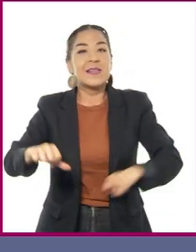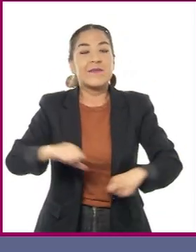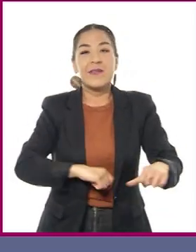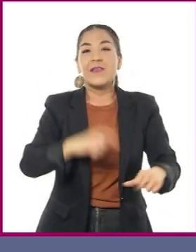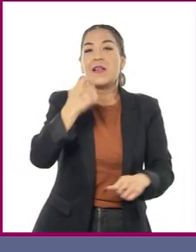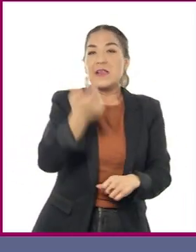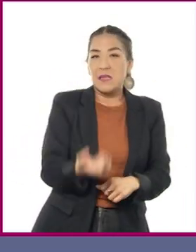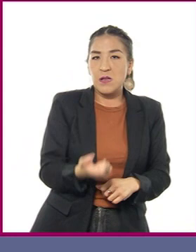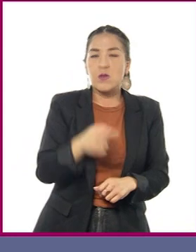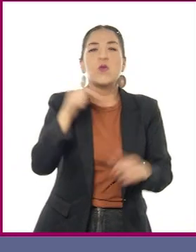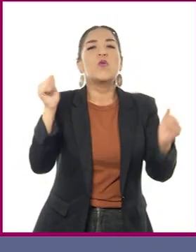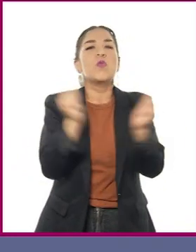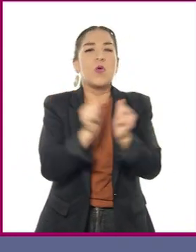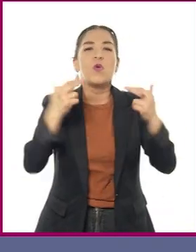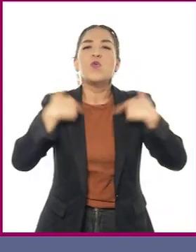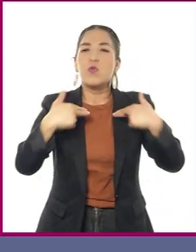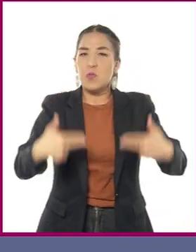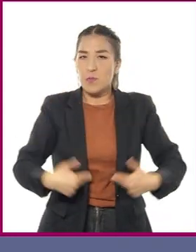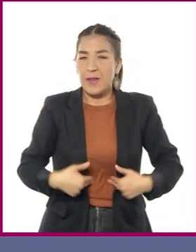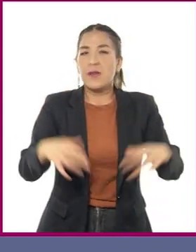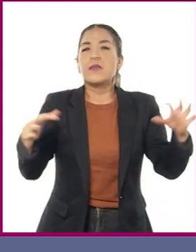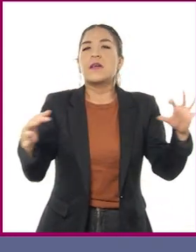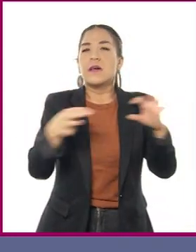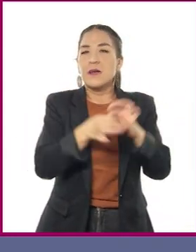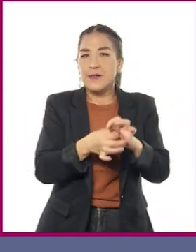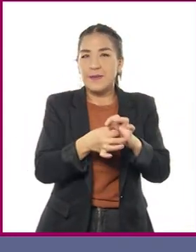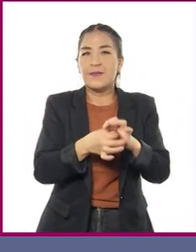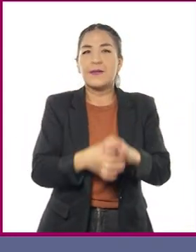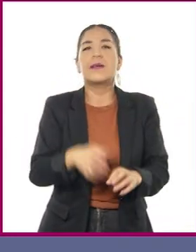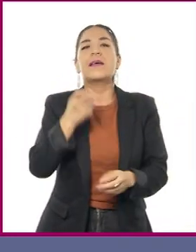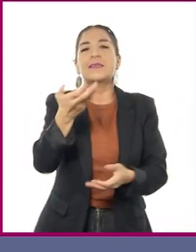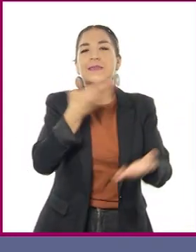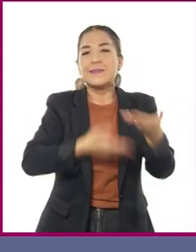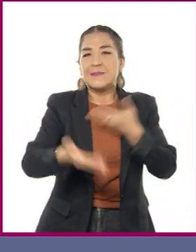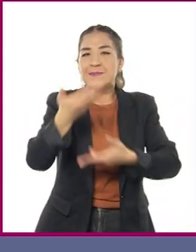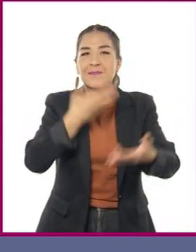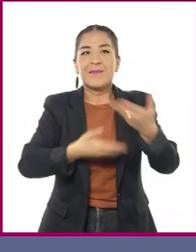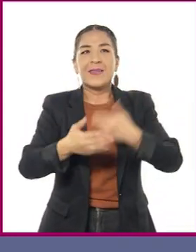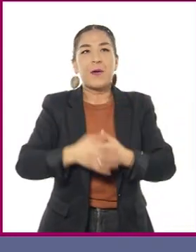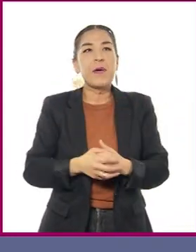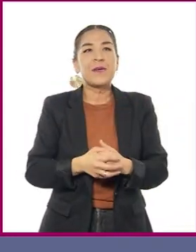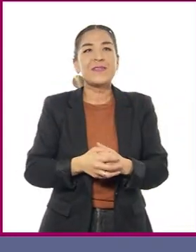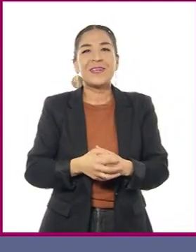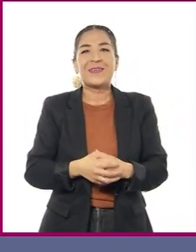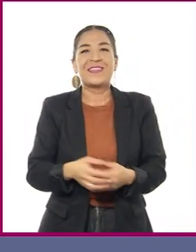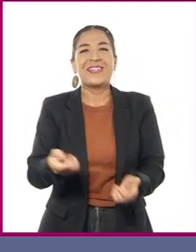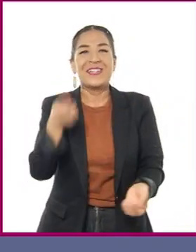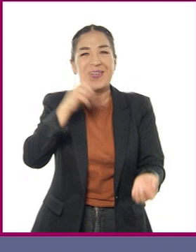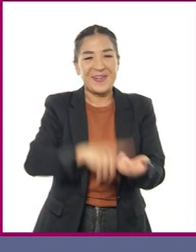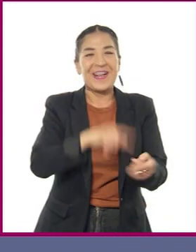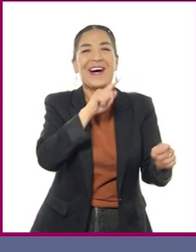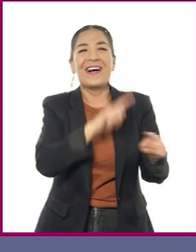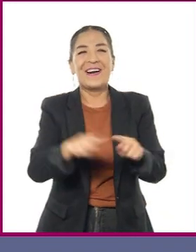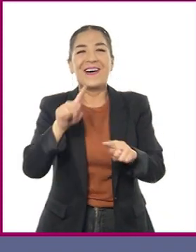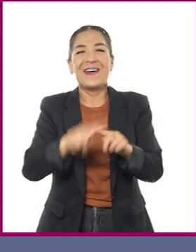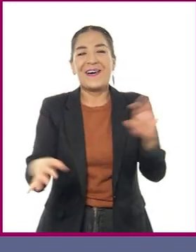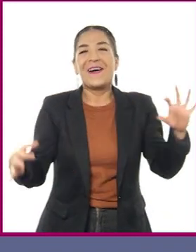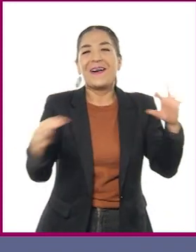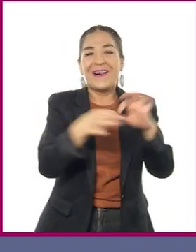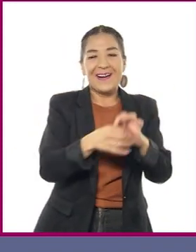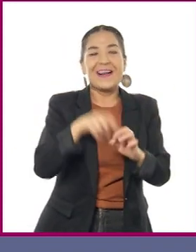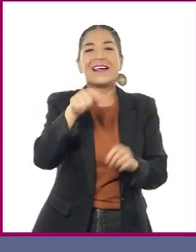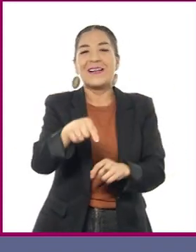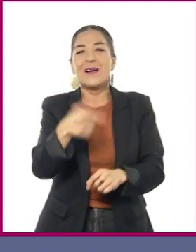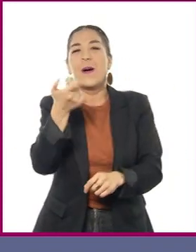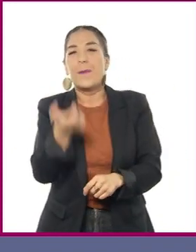económicas con los seres humanos que van a consumir esos productos. El transporte, el